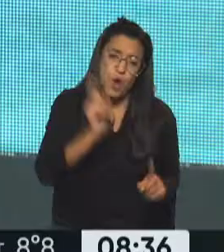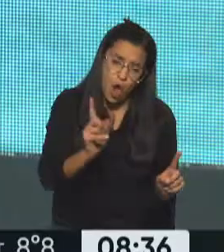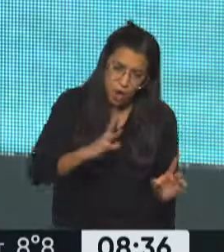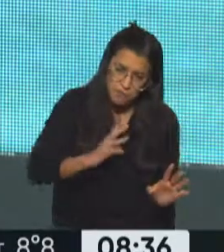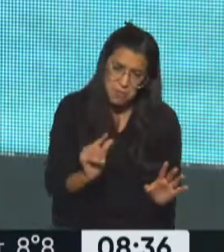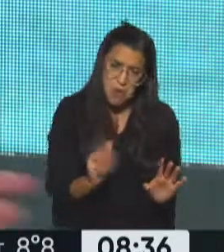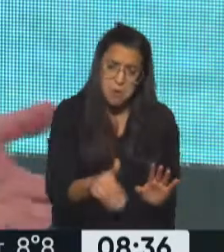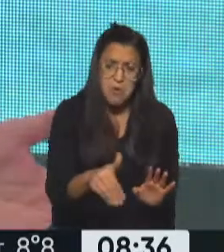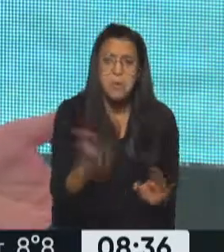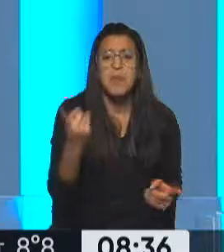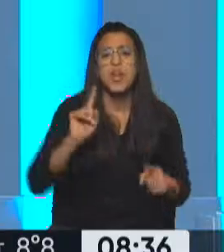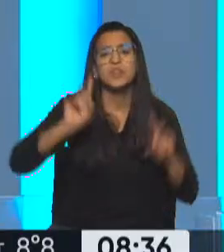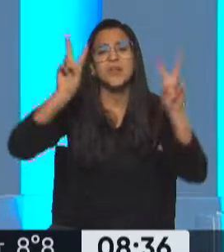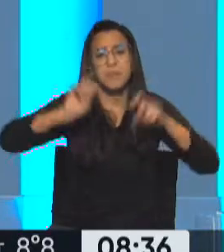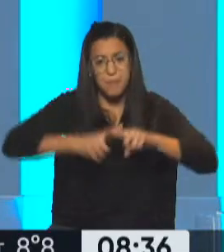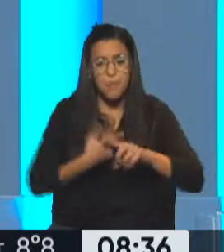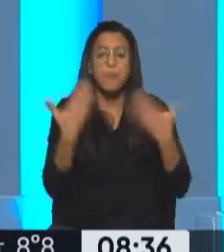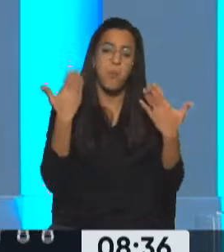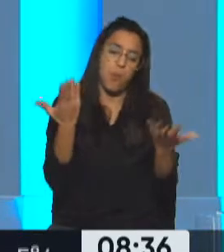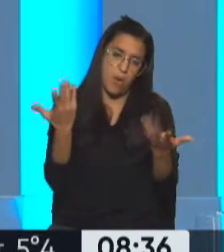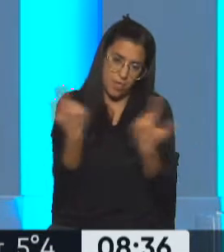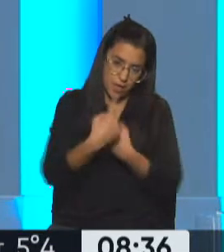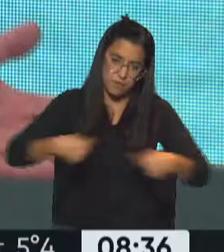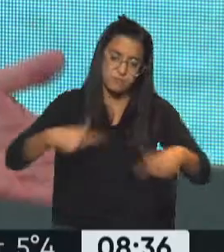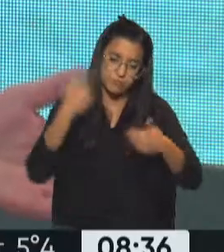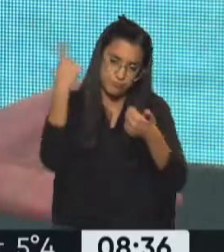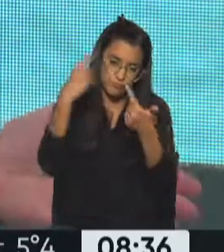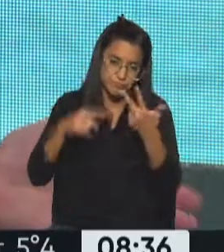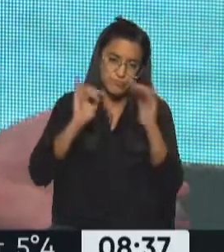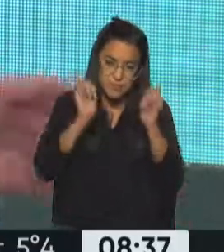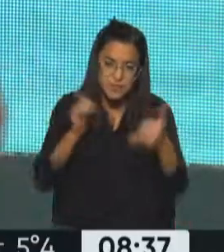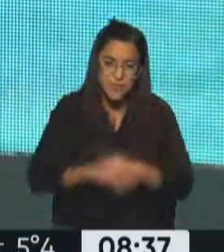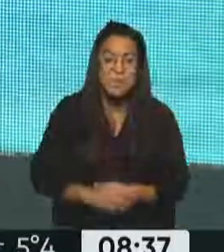falta tanto, pero en materia política, 14 Puede pasar días, cualquier es cosa. una eternidad, Es Rebeckia. cierto.